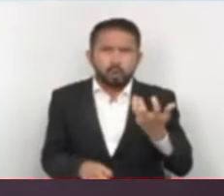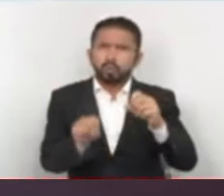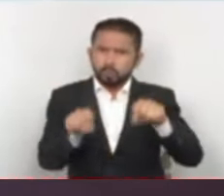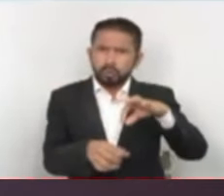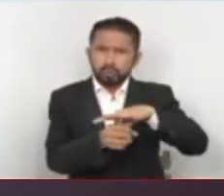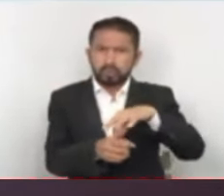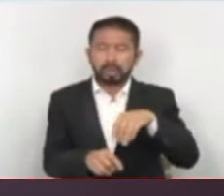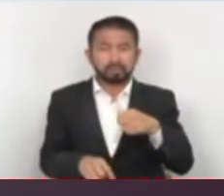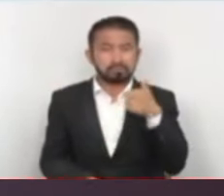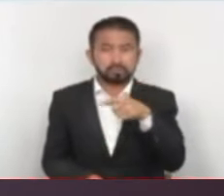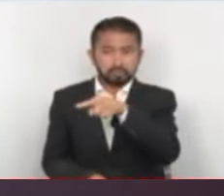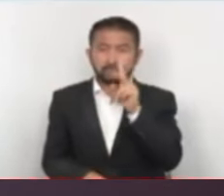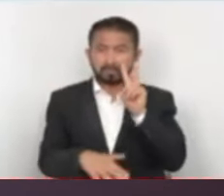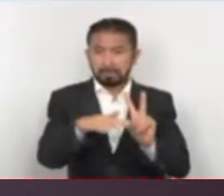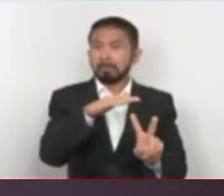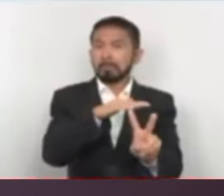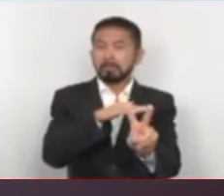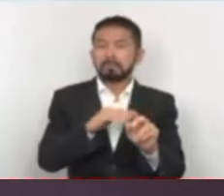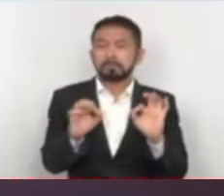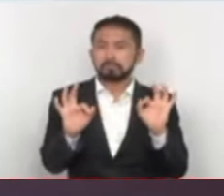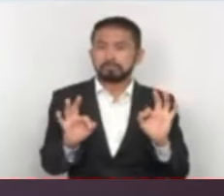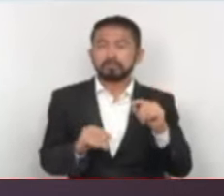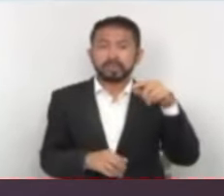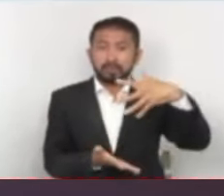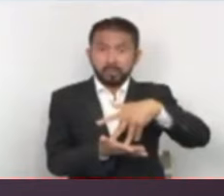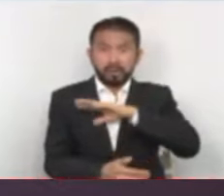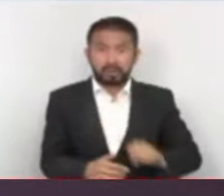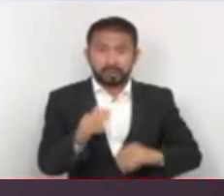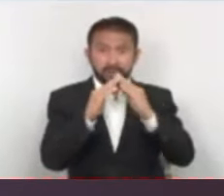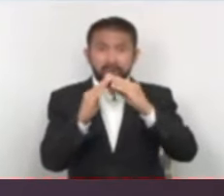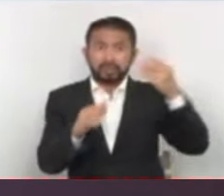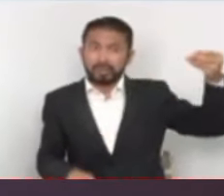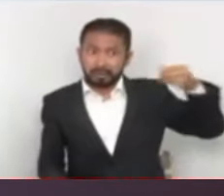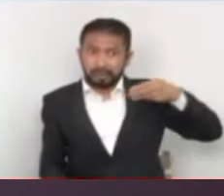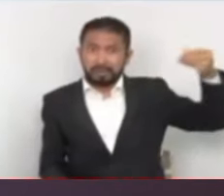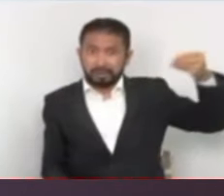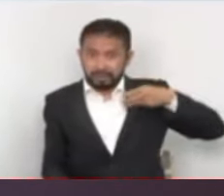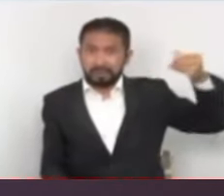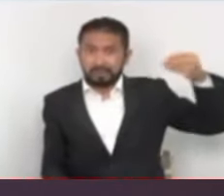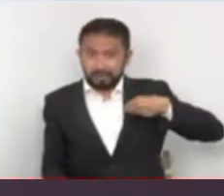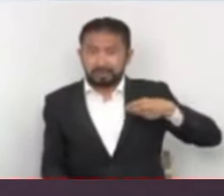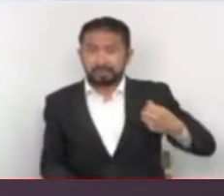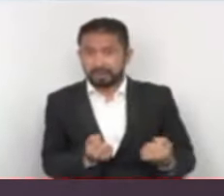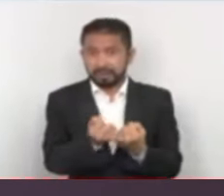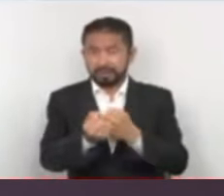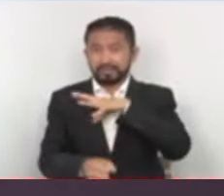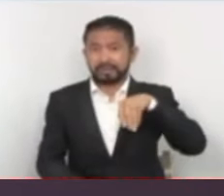que tiene la visión de que esta gente, con sus remesas, con su apoyo, con sus mejoras a las familias